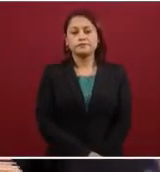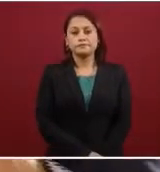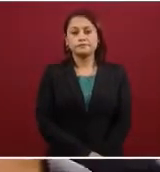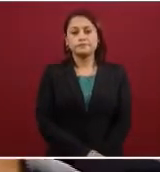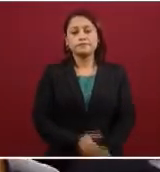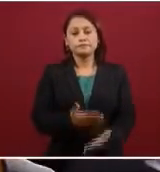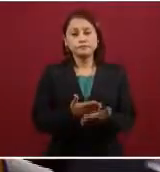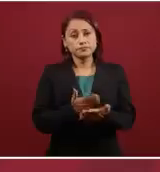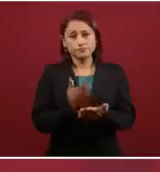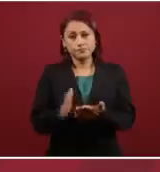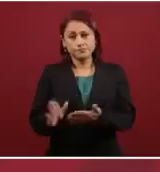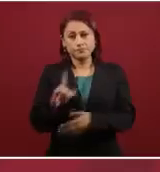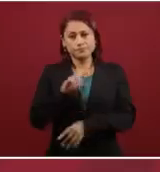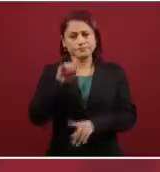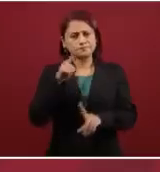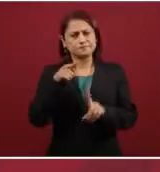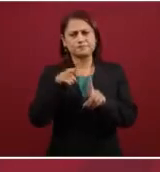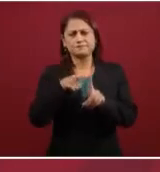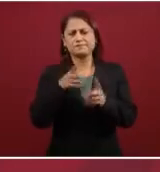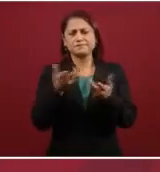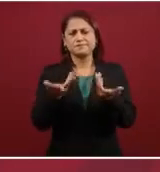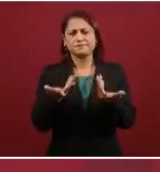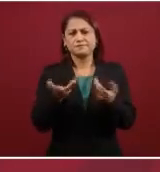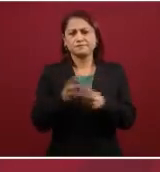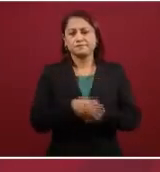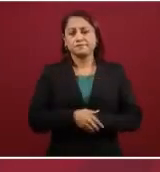con el